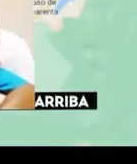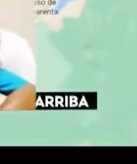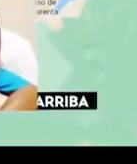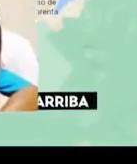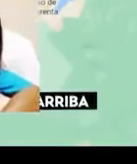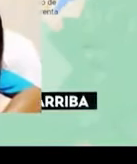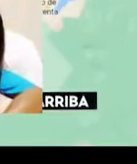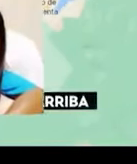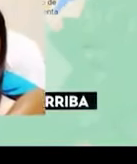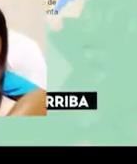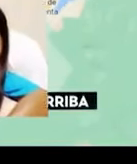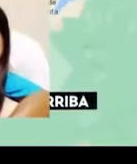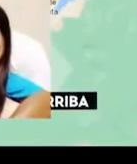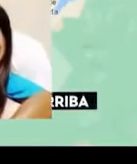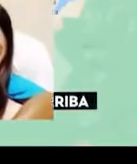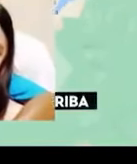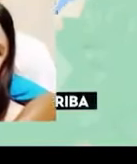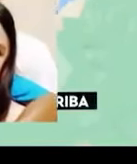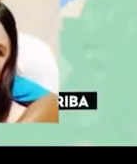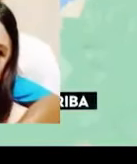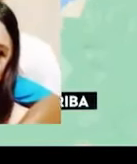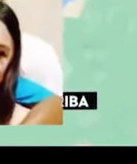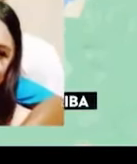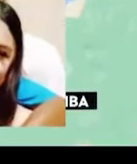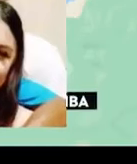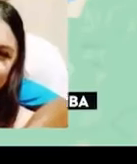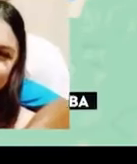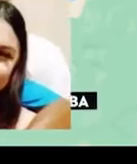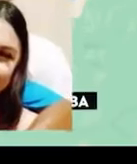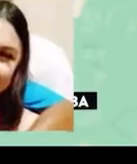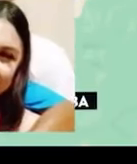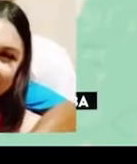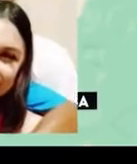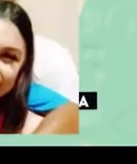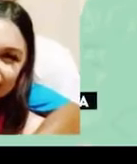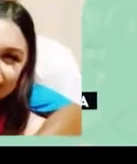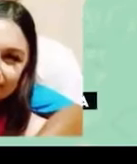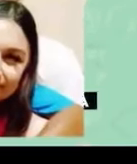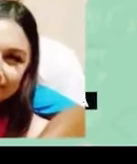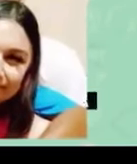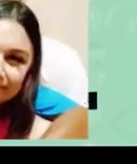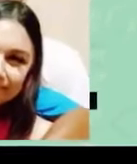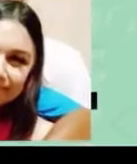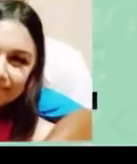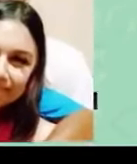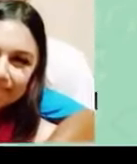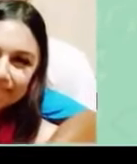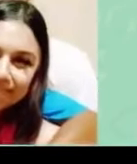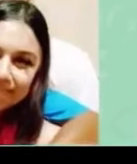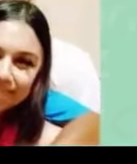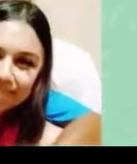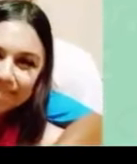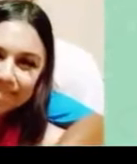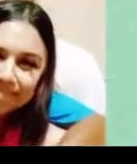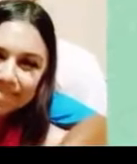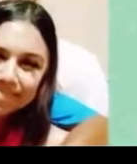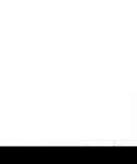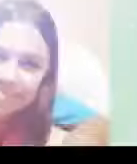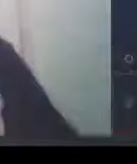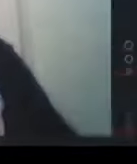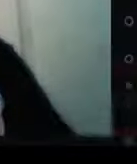Jalisco. Las fotografías que se viralizaron en redes sociales fueron tomadas en julio de 2022, cuando visitaron